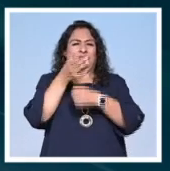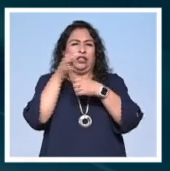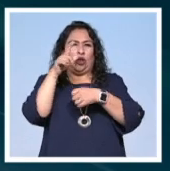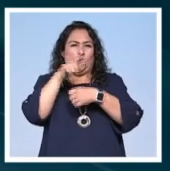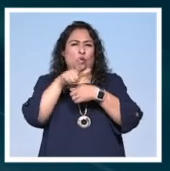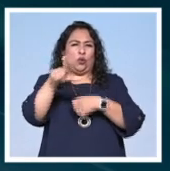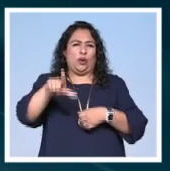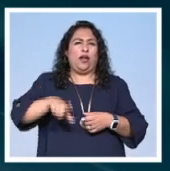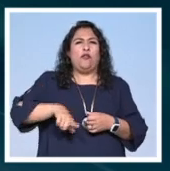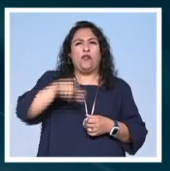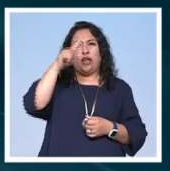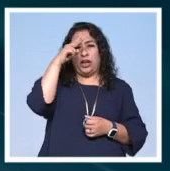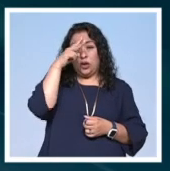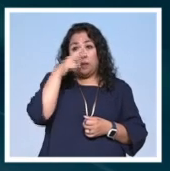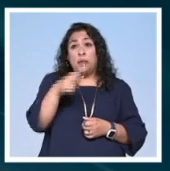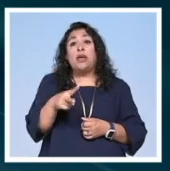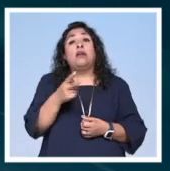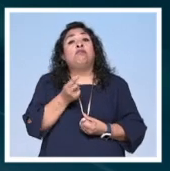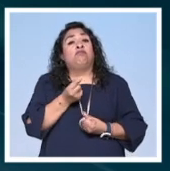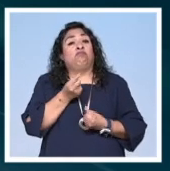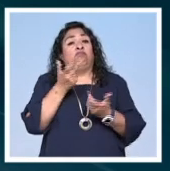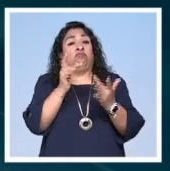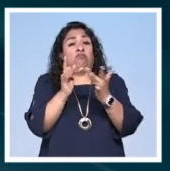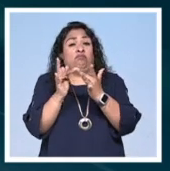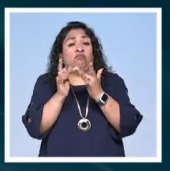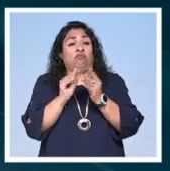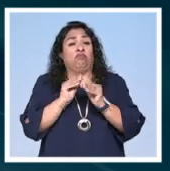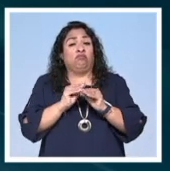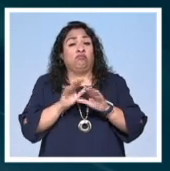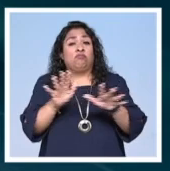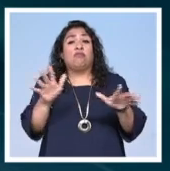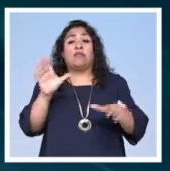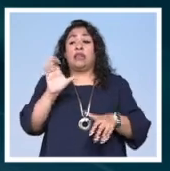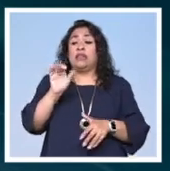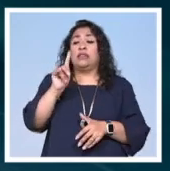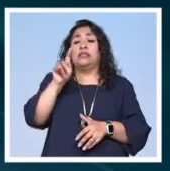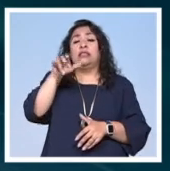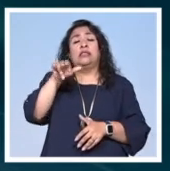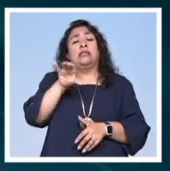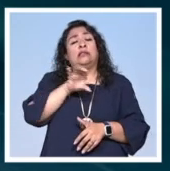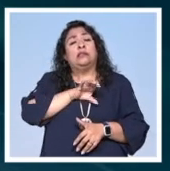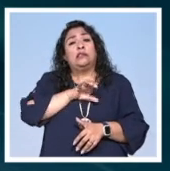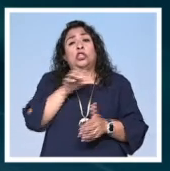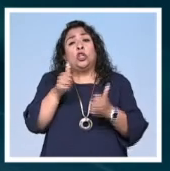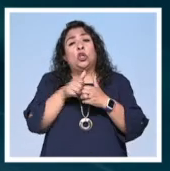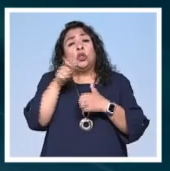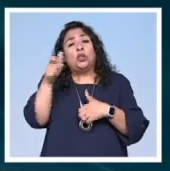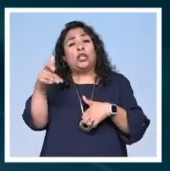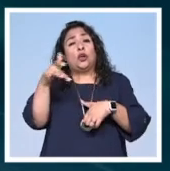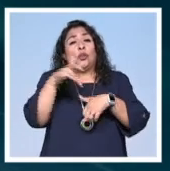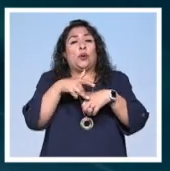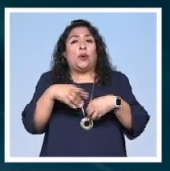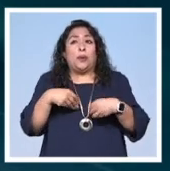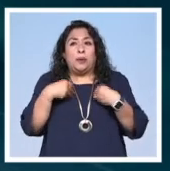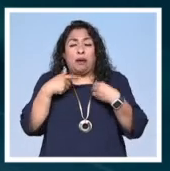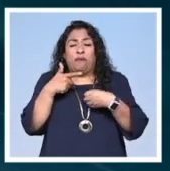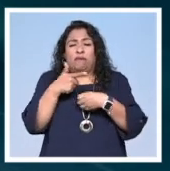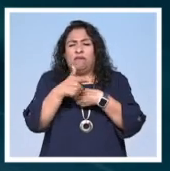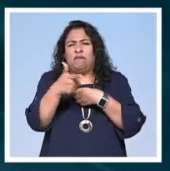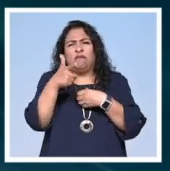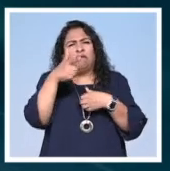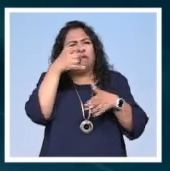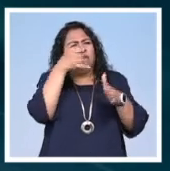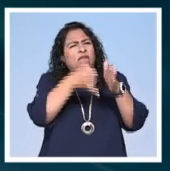de cultura del gobierno de México expresó en redes sociales Cristina querida contigo nos tocó vivir y descubrir profundos